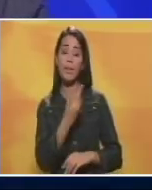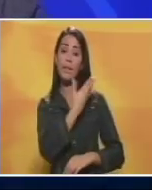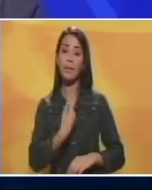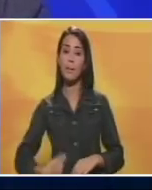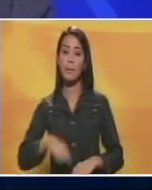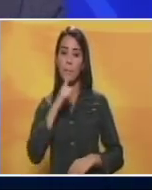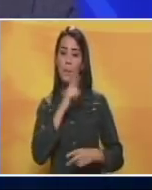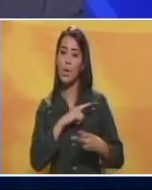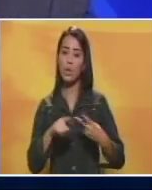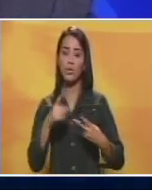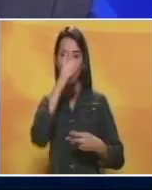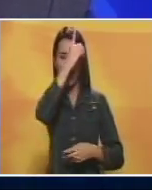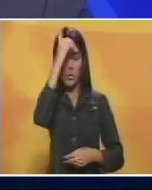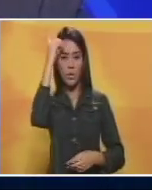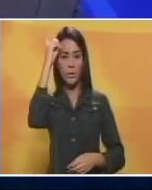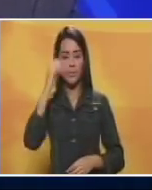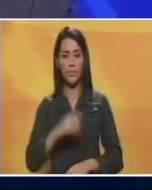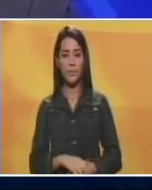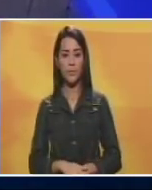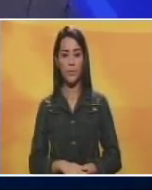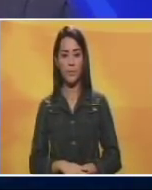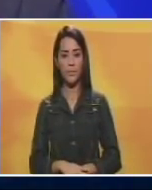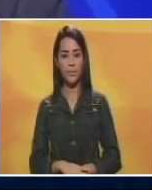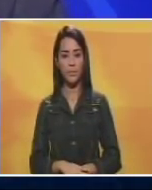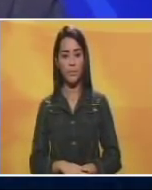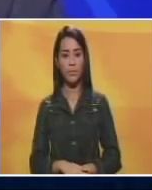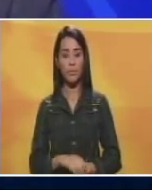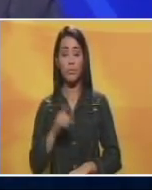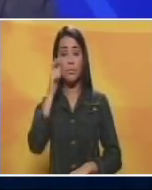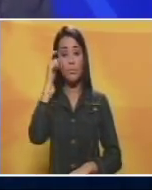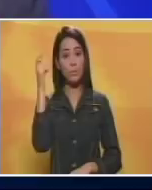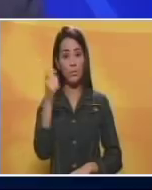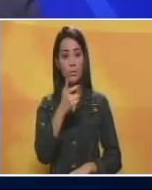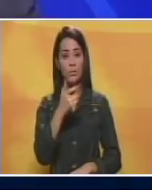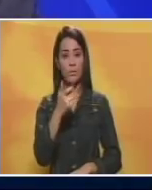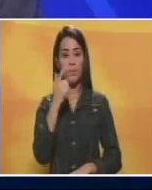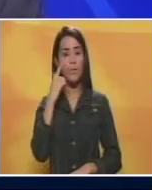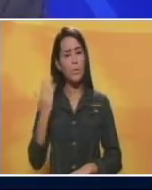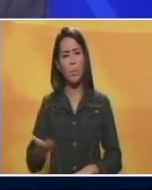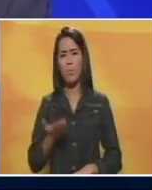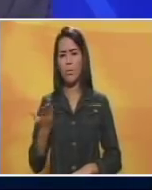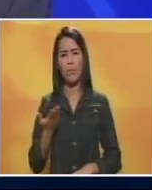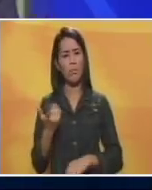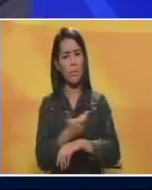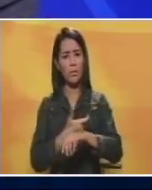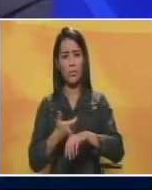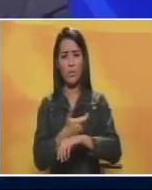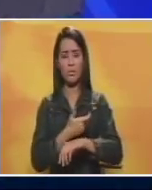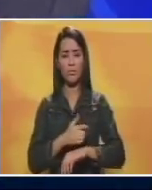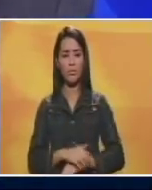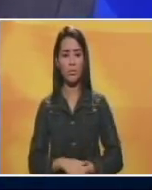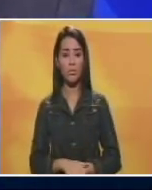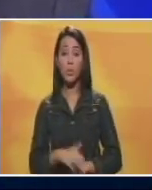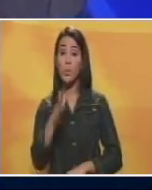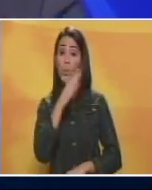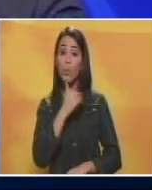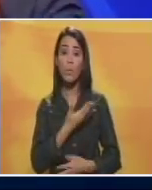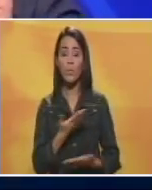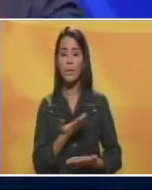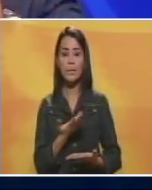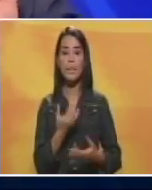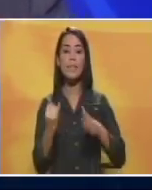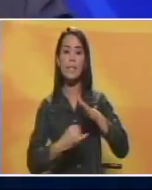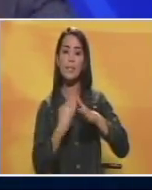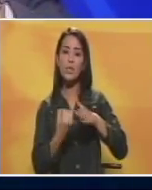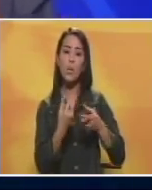Maduro y Diosdado Cabello. Es decir, este pueblo no es prioridad para este gobierno. No existe